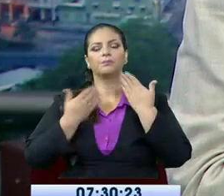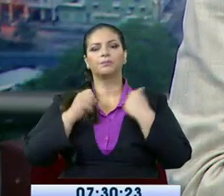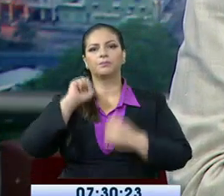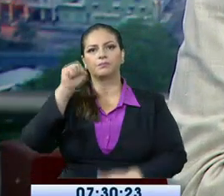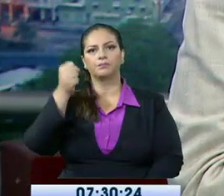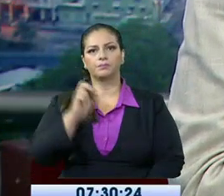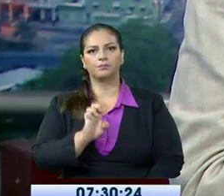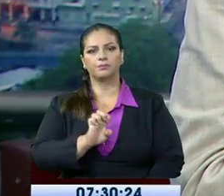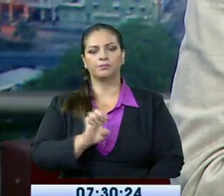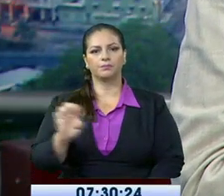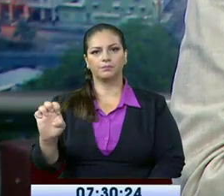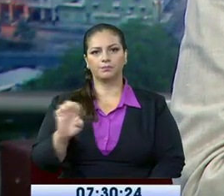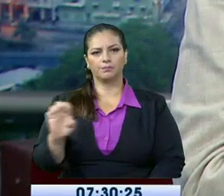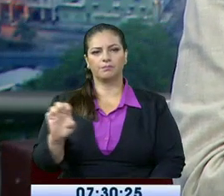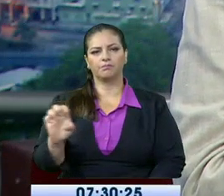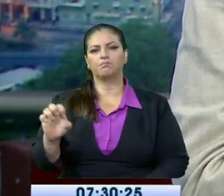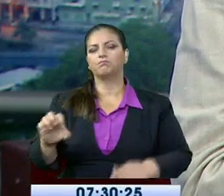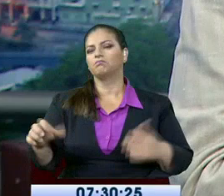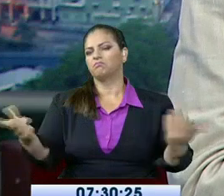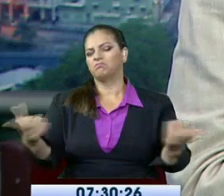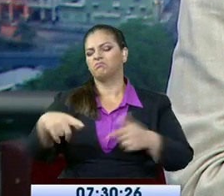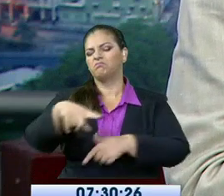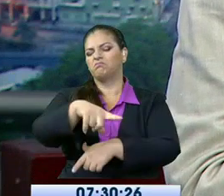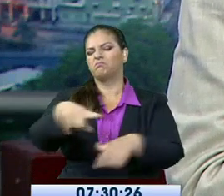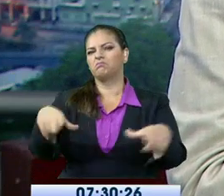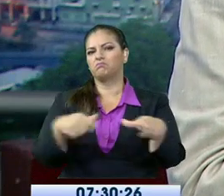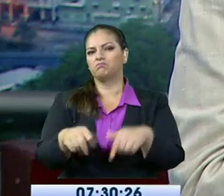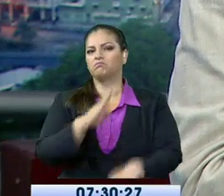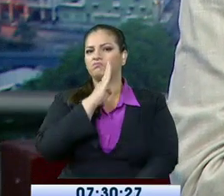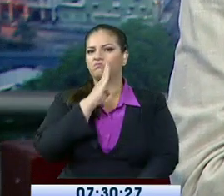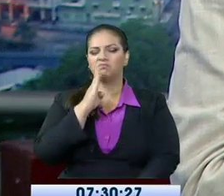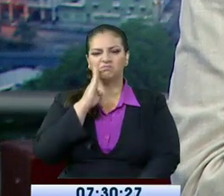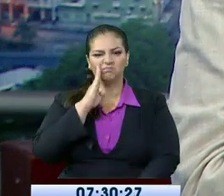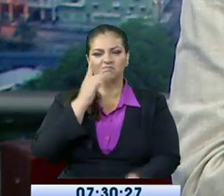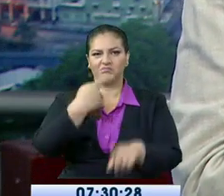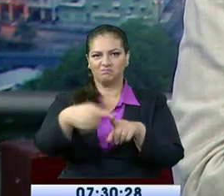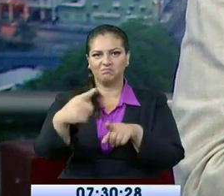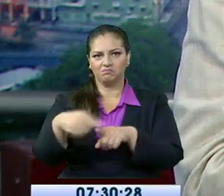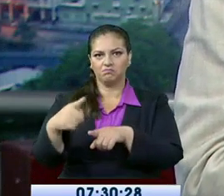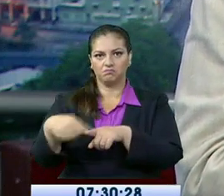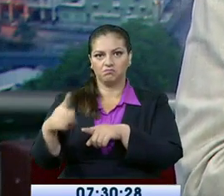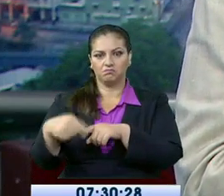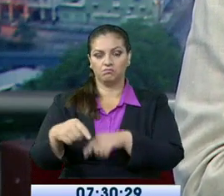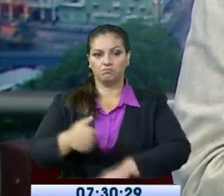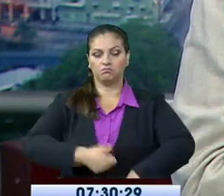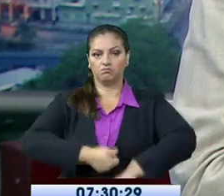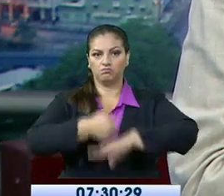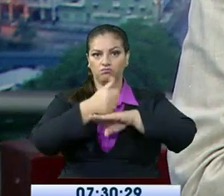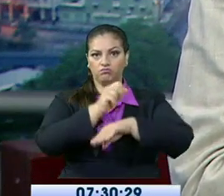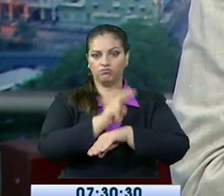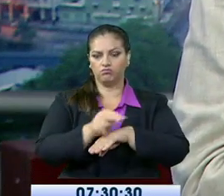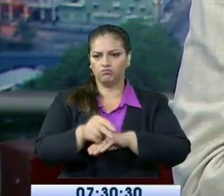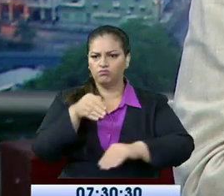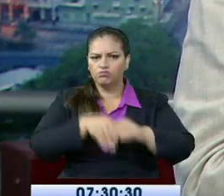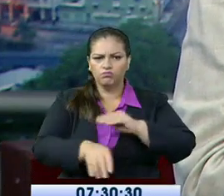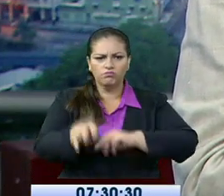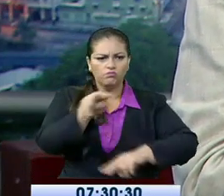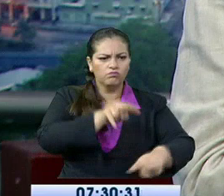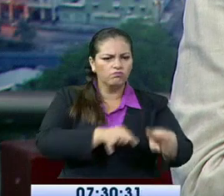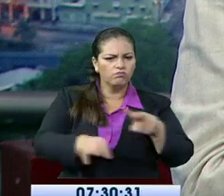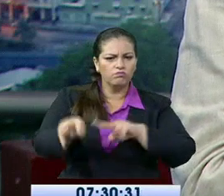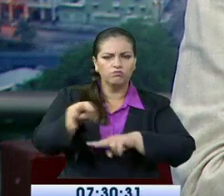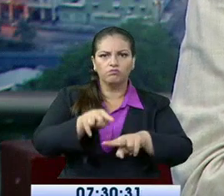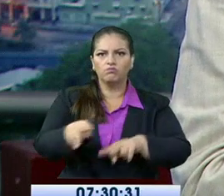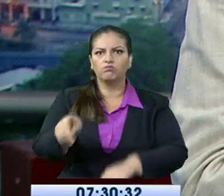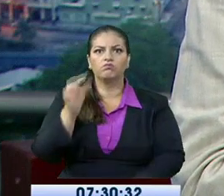Guayaquil. La falta de documentación reglamentaria y descubrir que una mujer trabajaba ilegalmente en el sitio fueron las razones